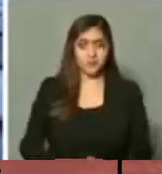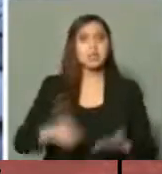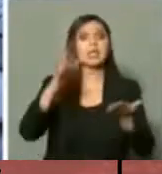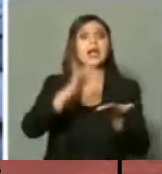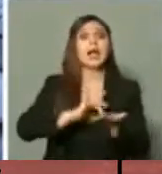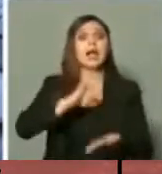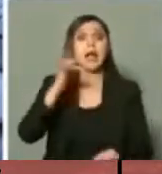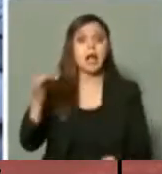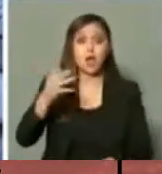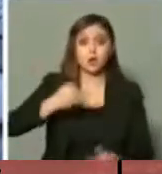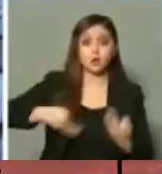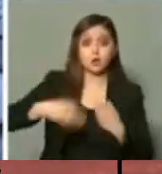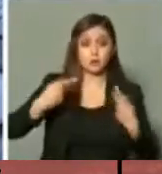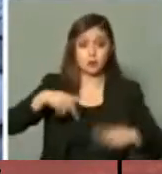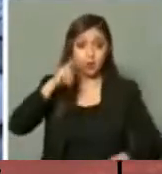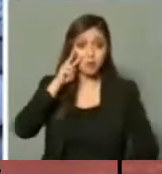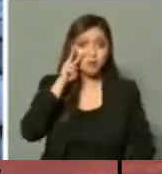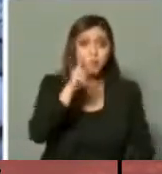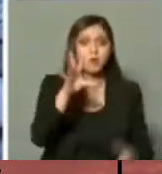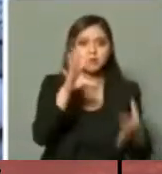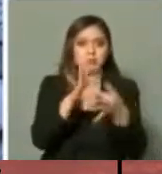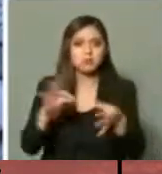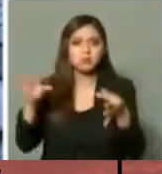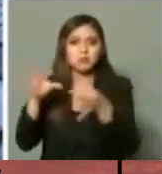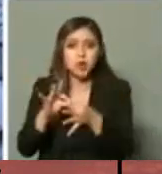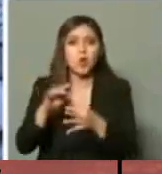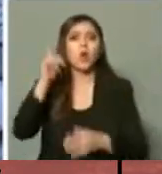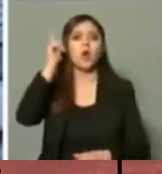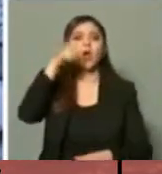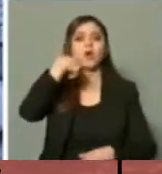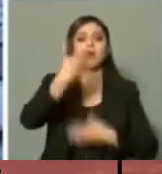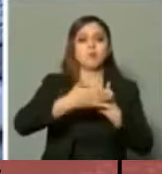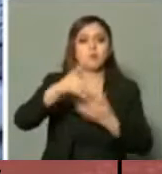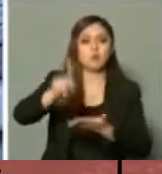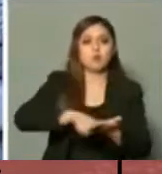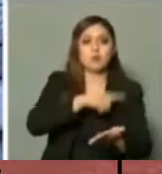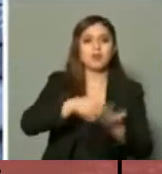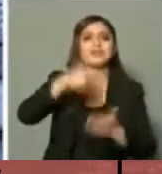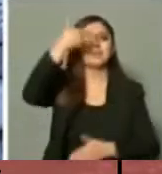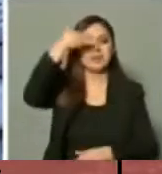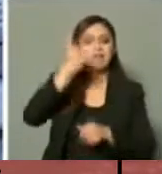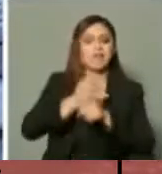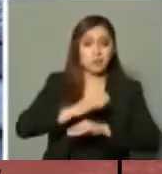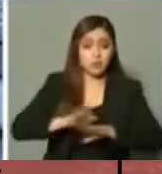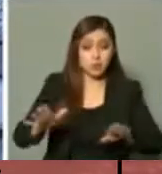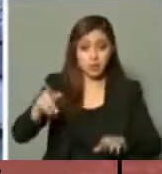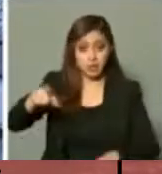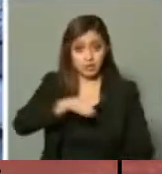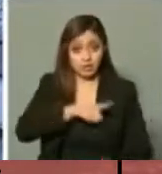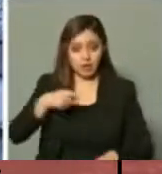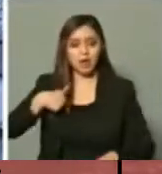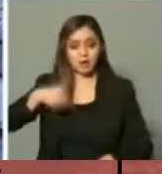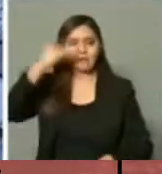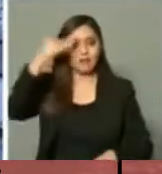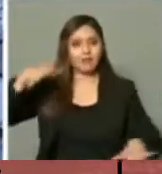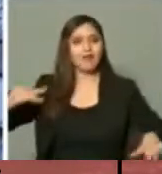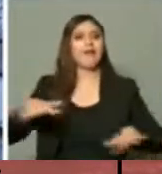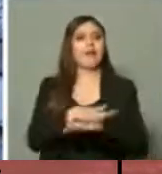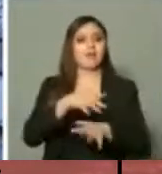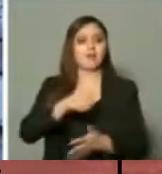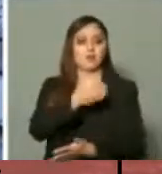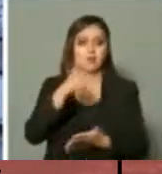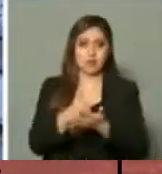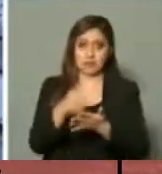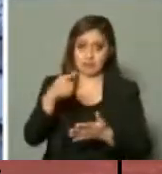la transmisión e invitarles a que hagan un voto informado este 1 de julio. Estamos en tiempo de transformar la ciudad y ténganlo por